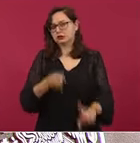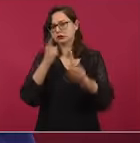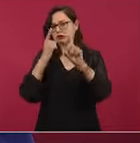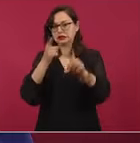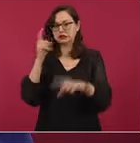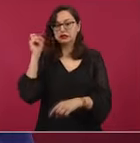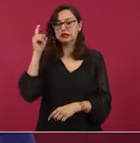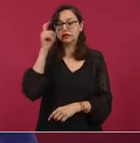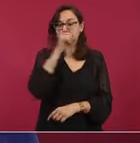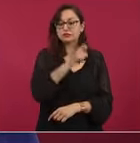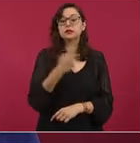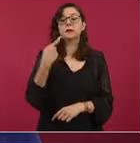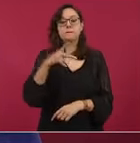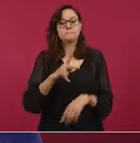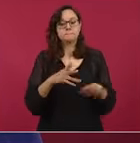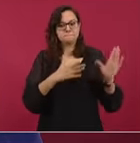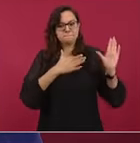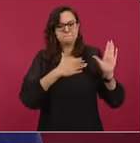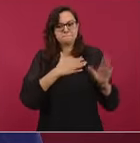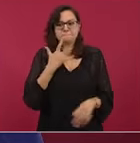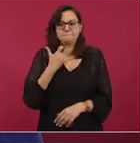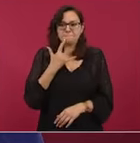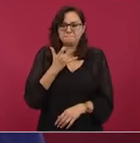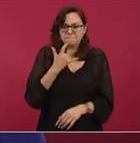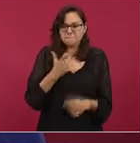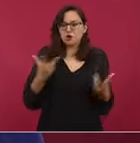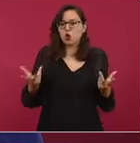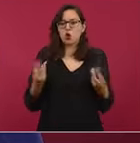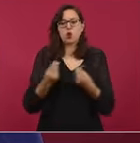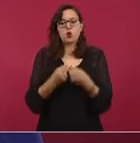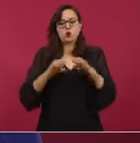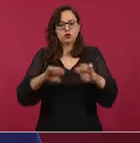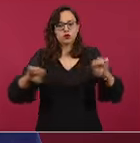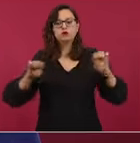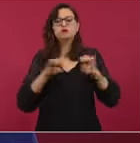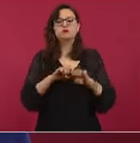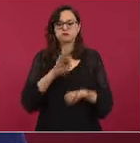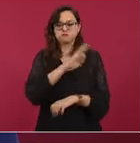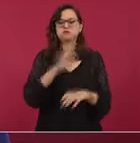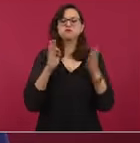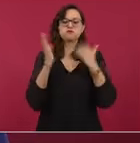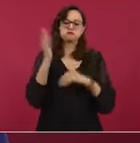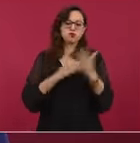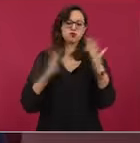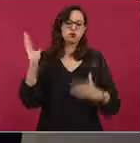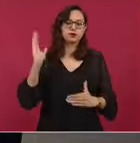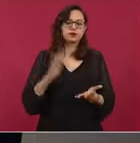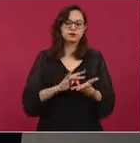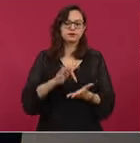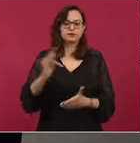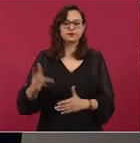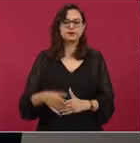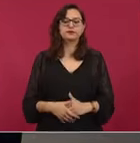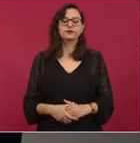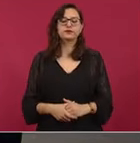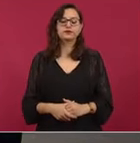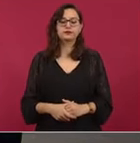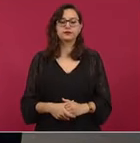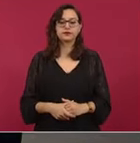compromiso y el trabajo en equipo que siempre ha caracterizado a nuestros maestros y a la administración, lo vamos a lograr. Muchísimas gracias.